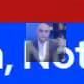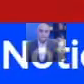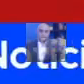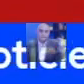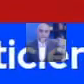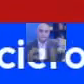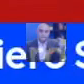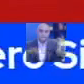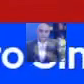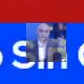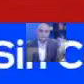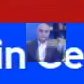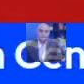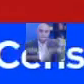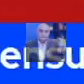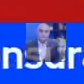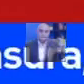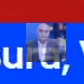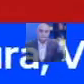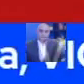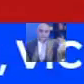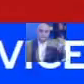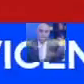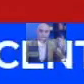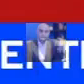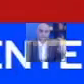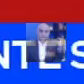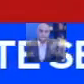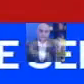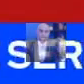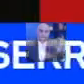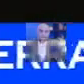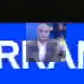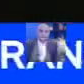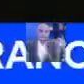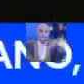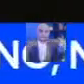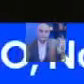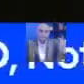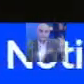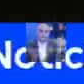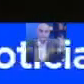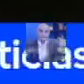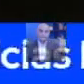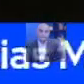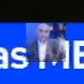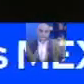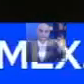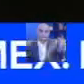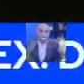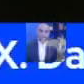Venga. Te mando un Venga. abrazo, Jaime. Buenas Órale, noches. buenas El maestro noches. Jaime Hernández,